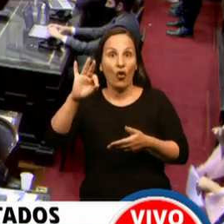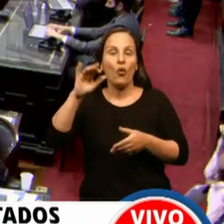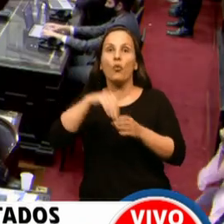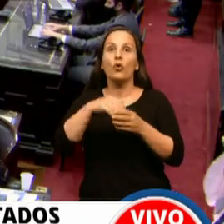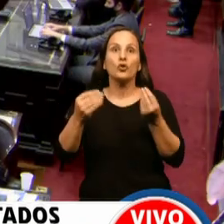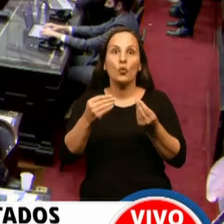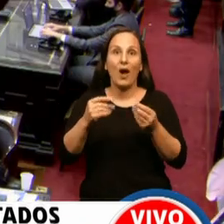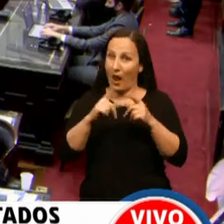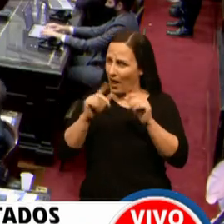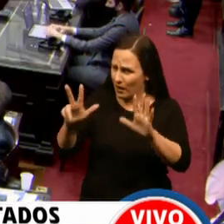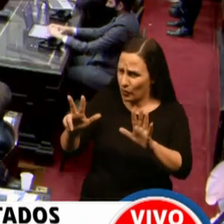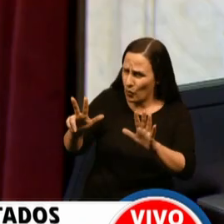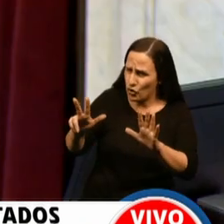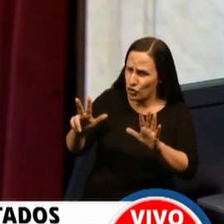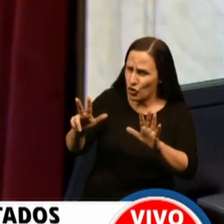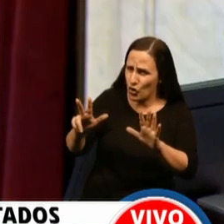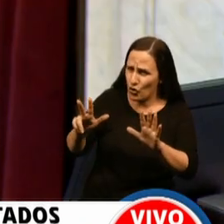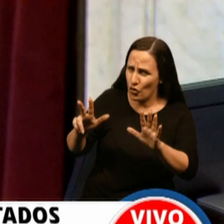artículo 8